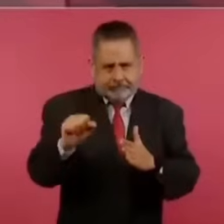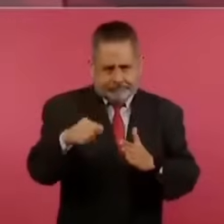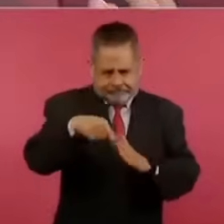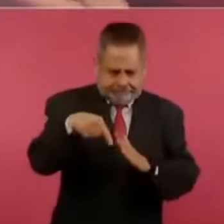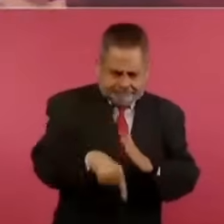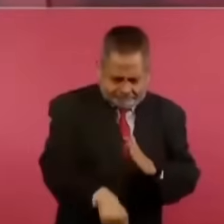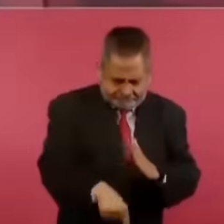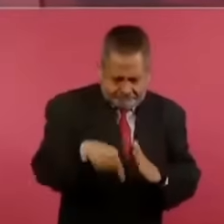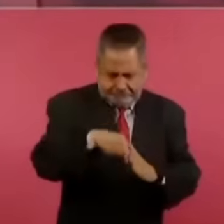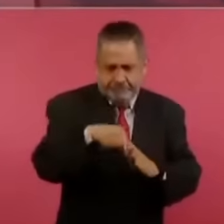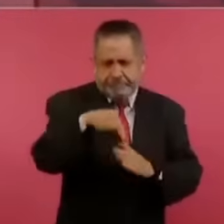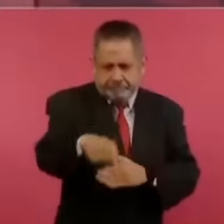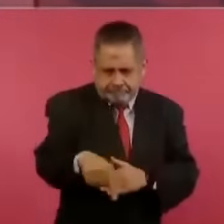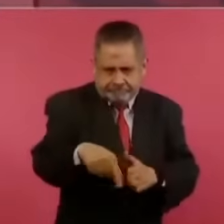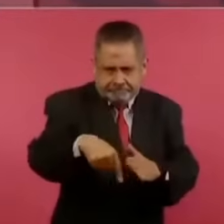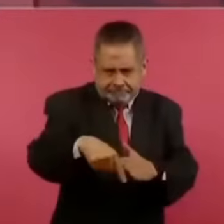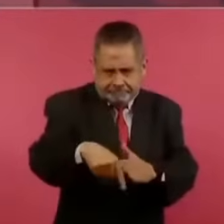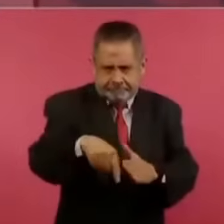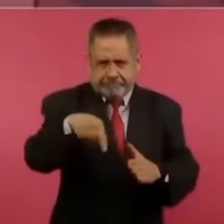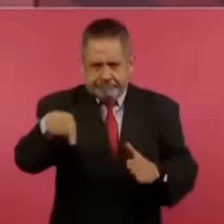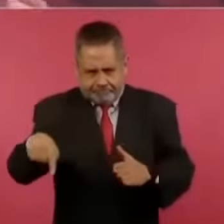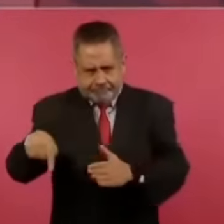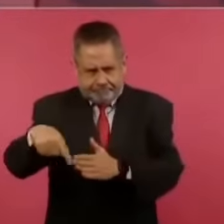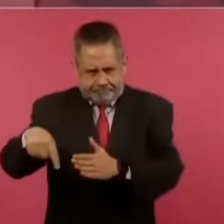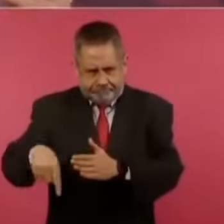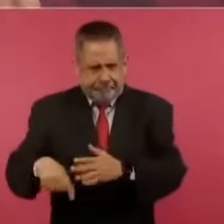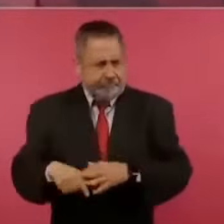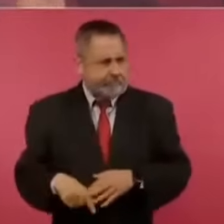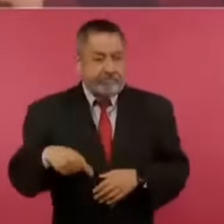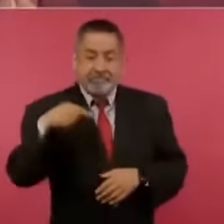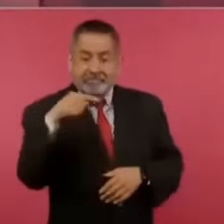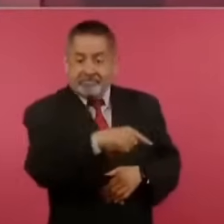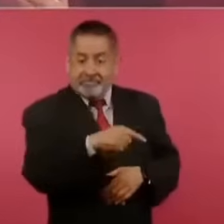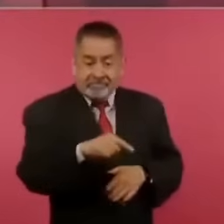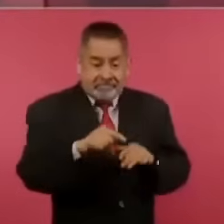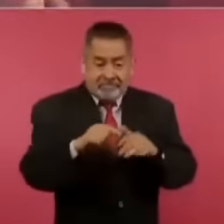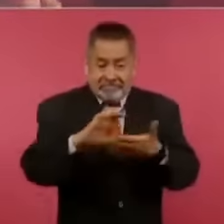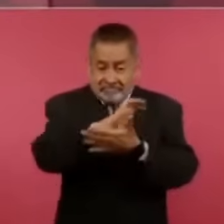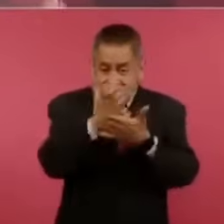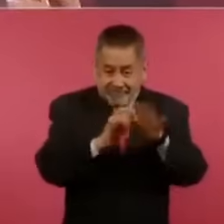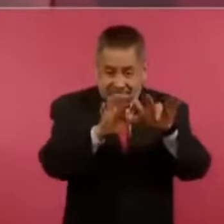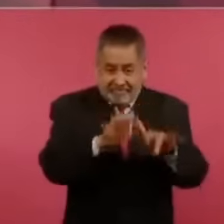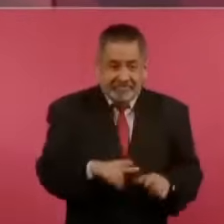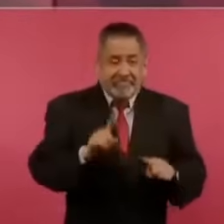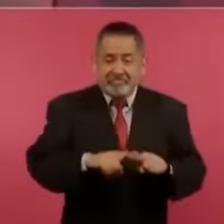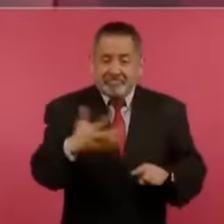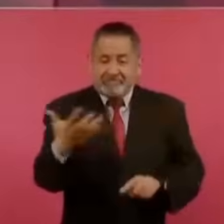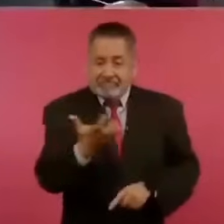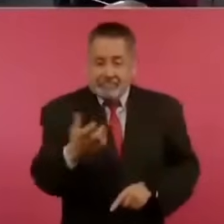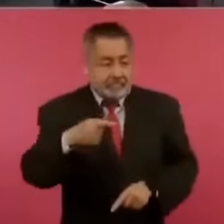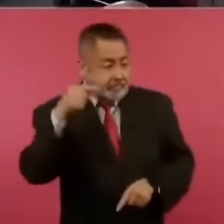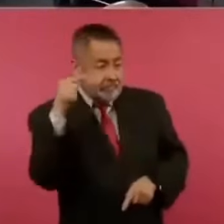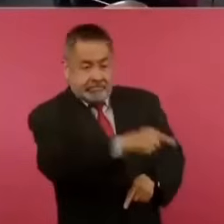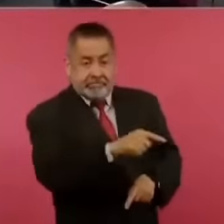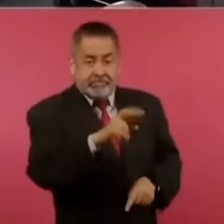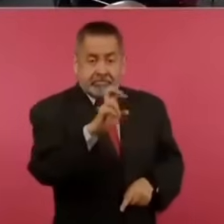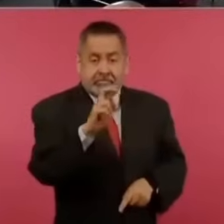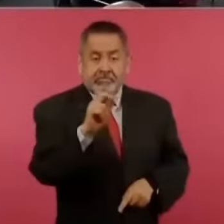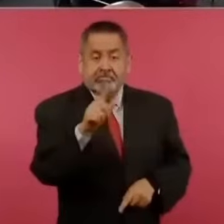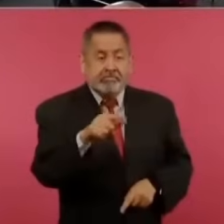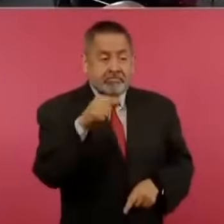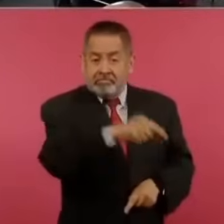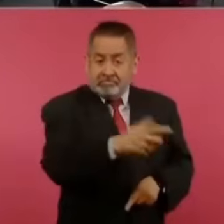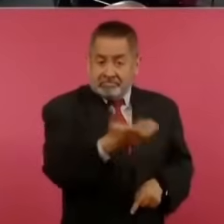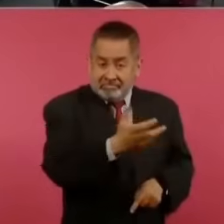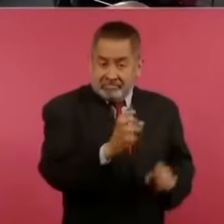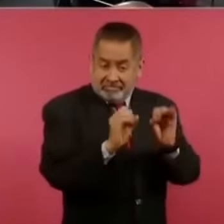Entonces ellos, en ese contrato que hicieron en las oficinas de Repsol, no en Pemex,